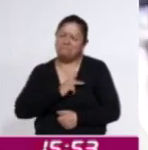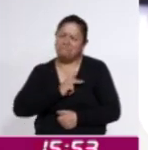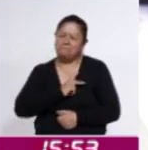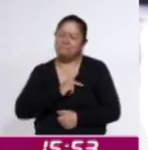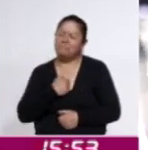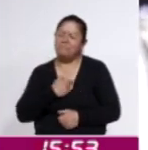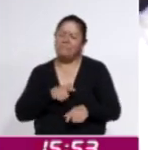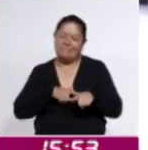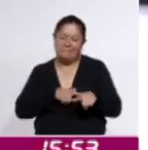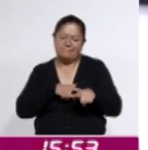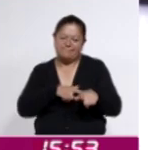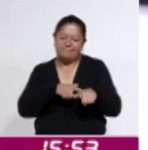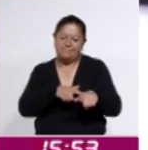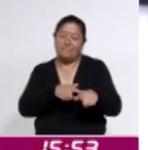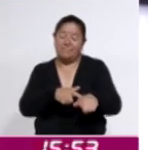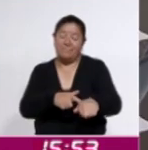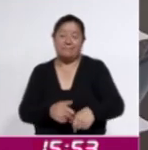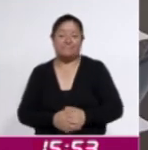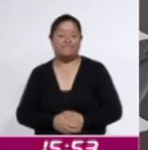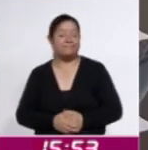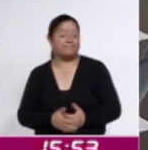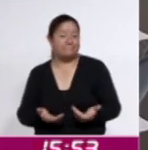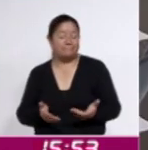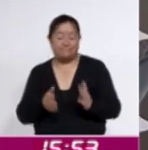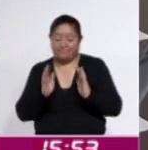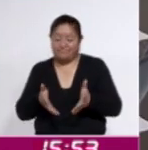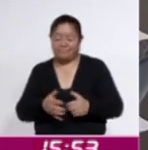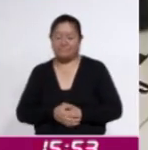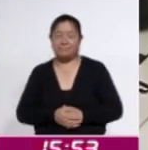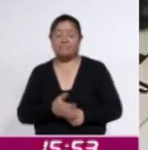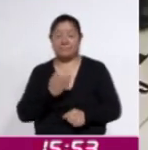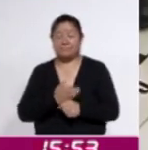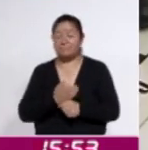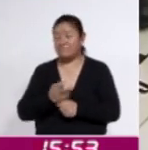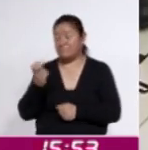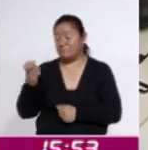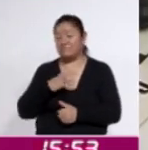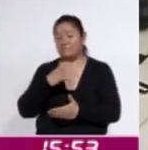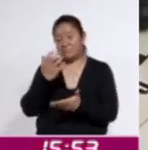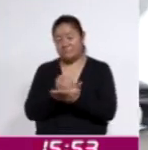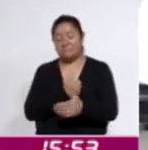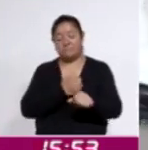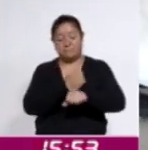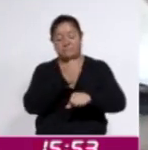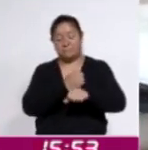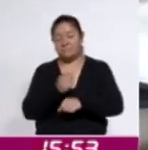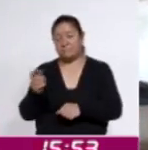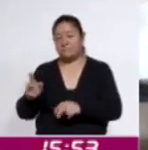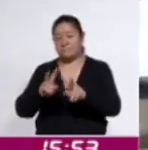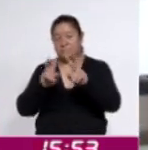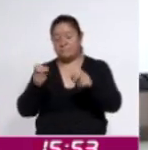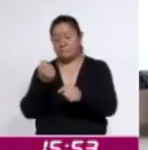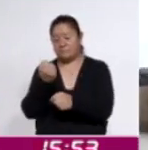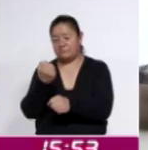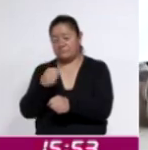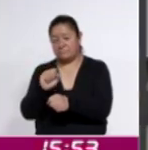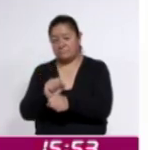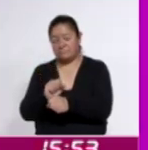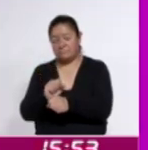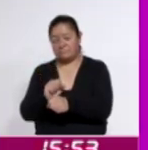seguir. Y aquí estoy. Actualmente Alex Altamirano es la campeona estatal en la categoría de secundarias.